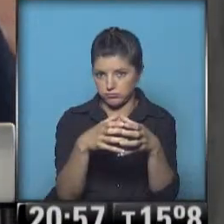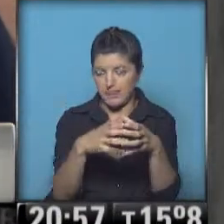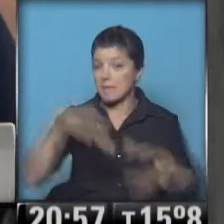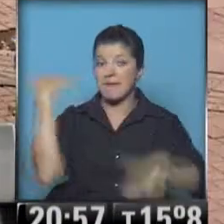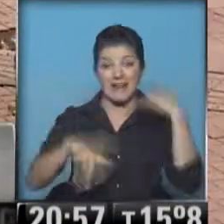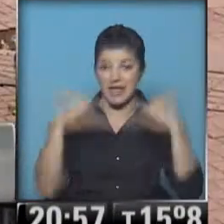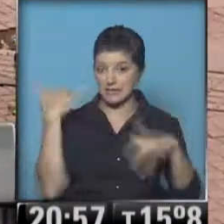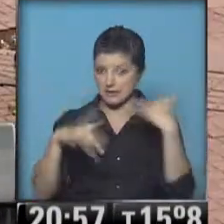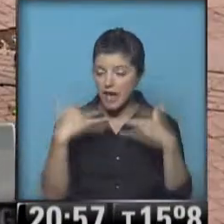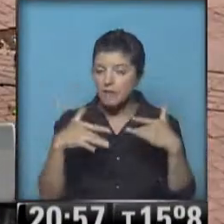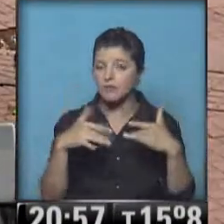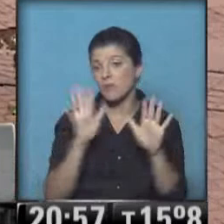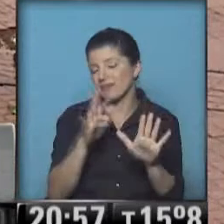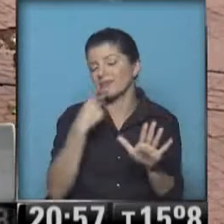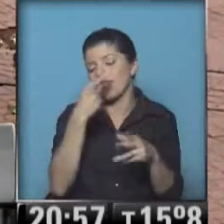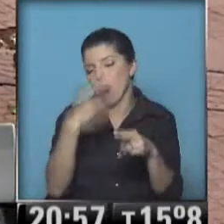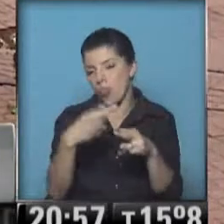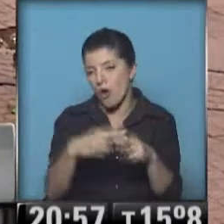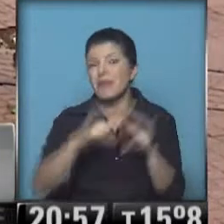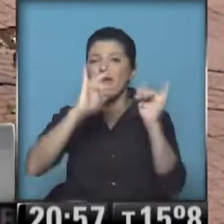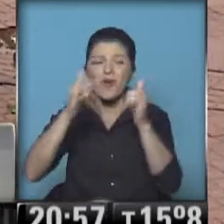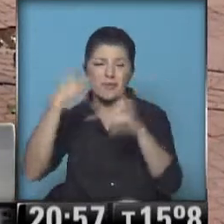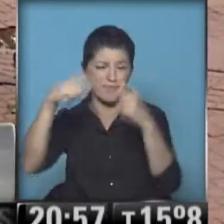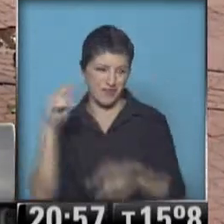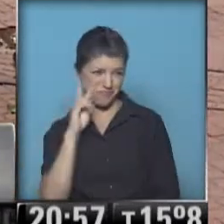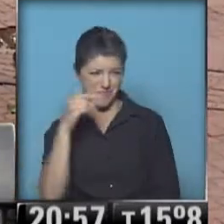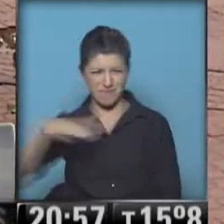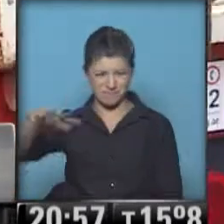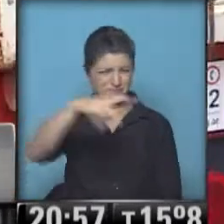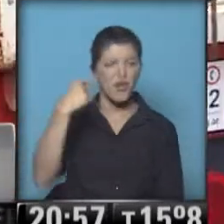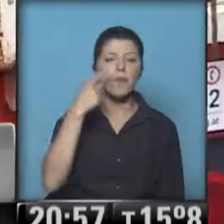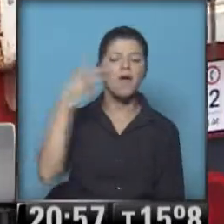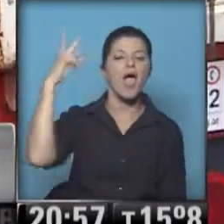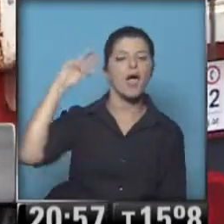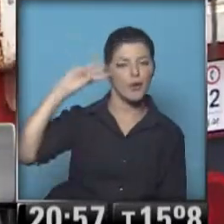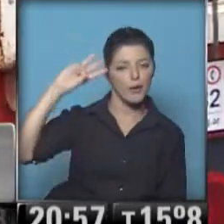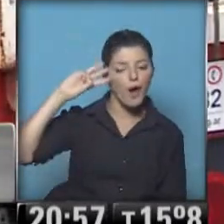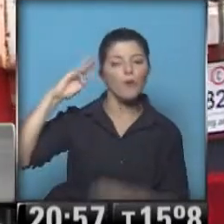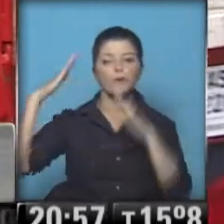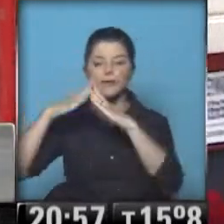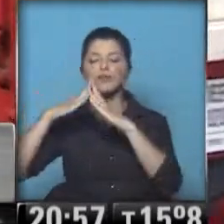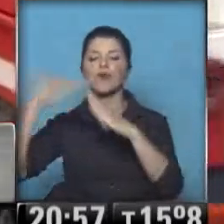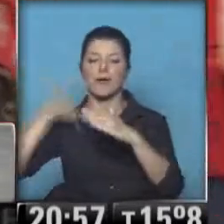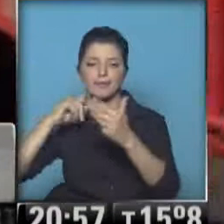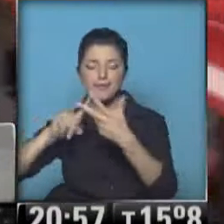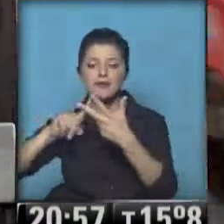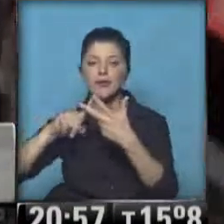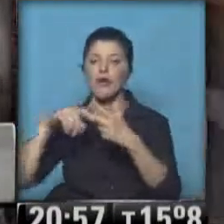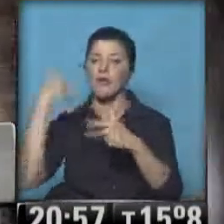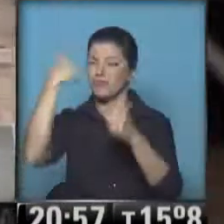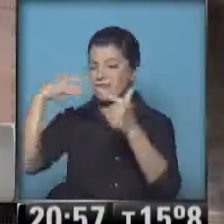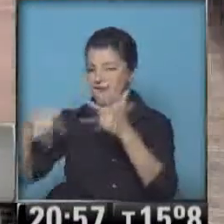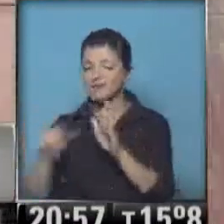emergencia, por decirlo así. Mucha juventud, como ven, los scouts, Techo Argentina, Un Minuto Dos, muchas organizaciones jóvenes, y le pedimos a la